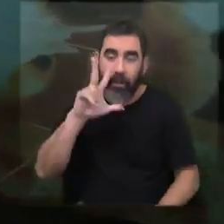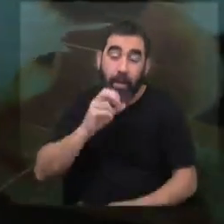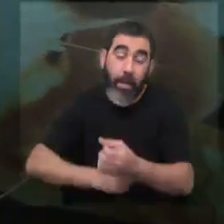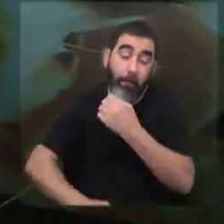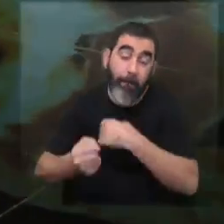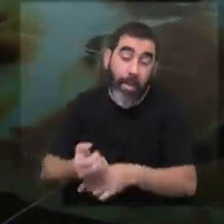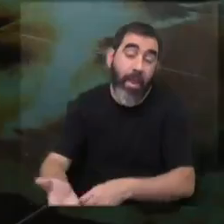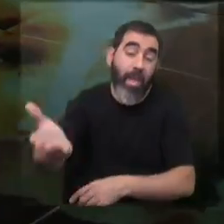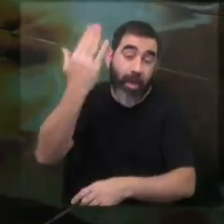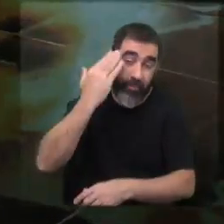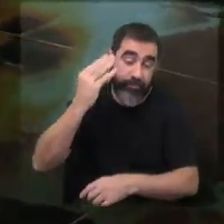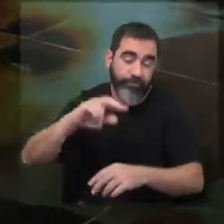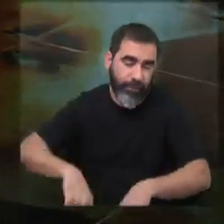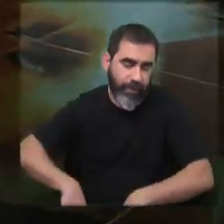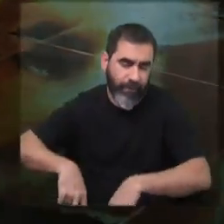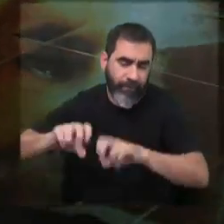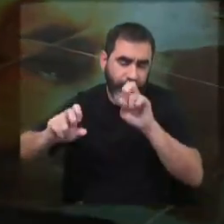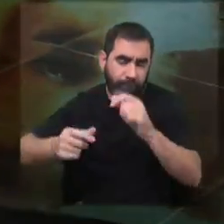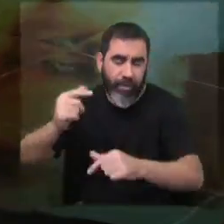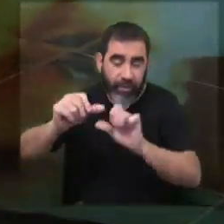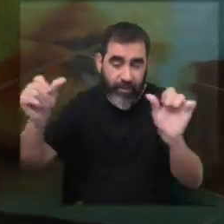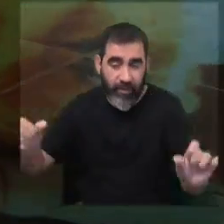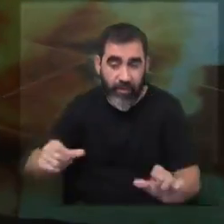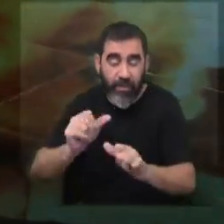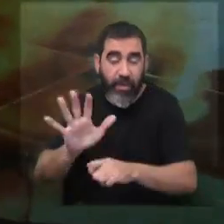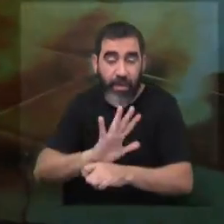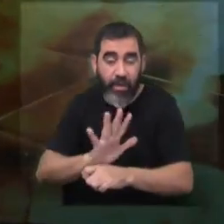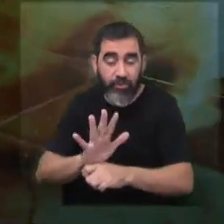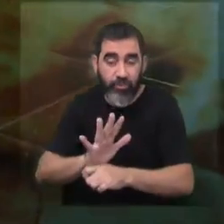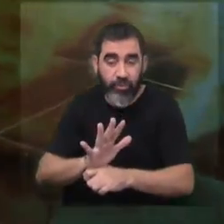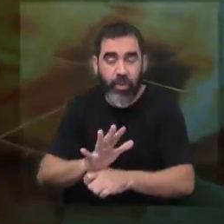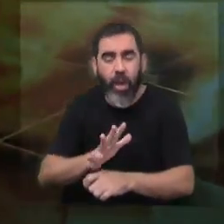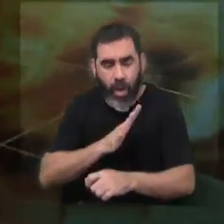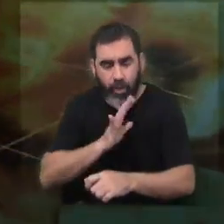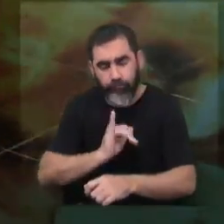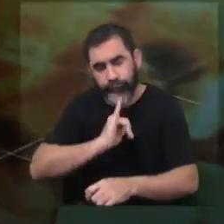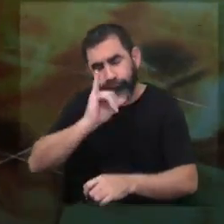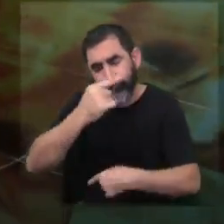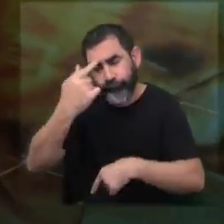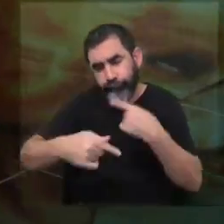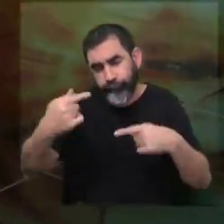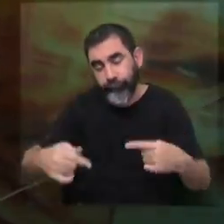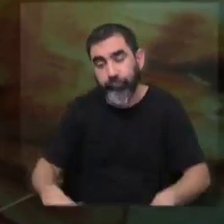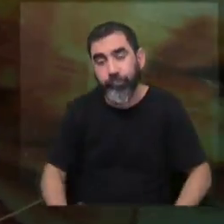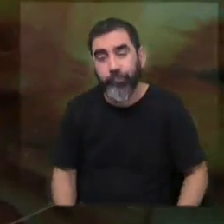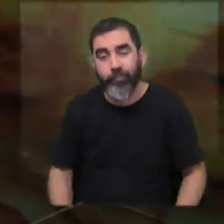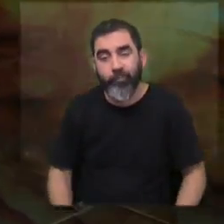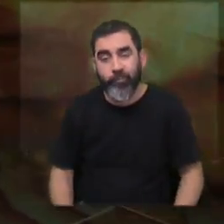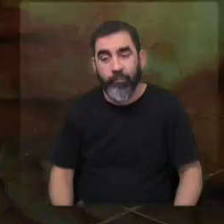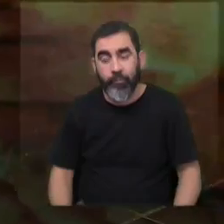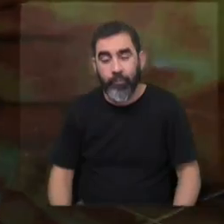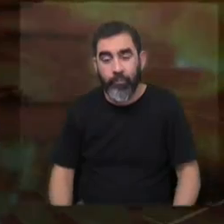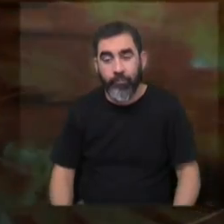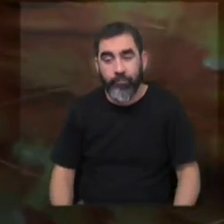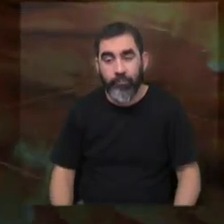cuanto a investigaciones en sus actividades biológicas, hay muchísimos reportes, pero bueno, hay un par